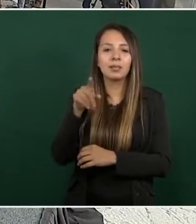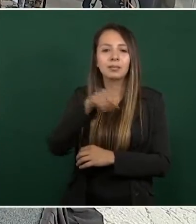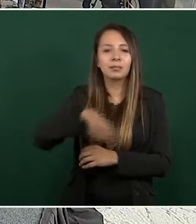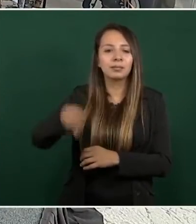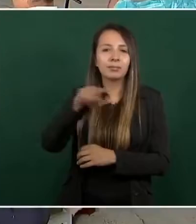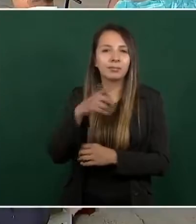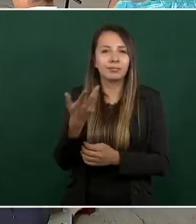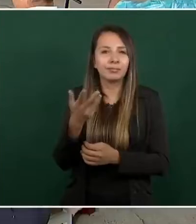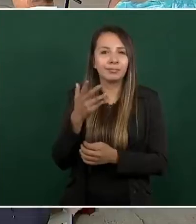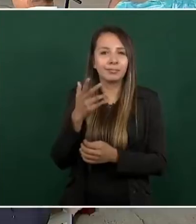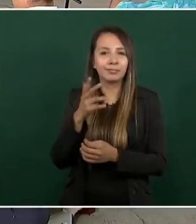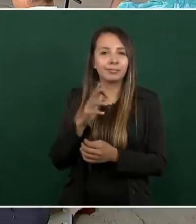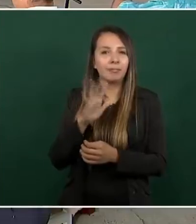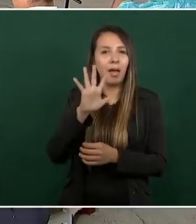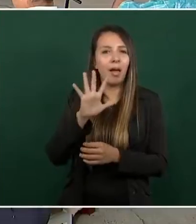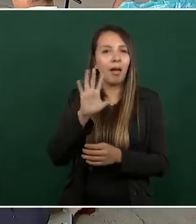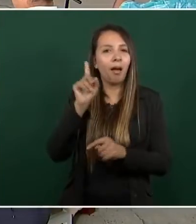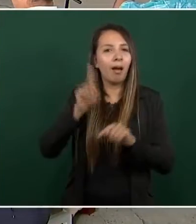sea,